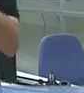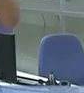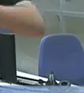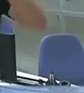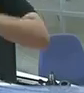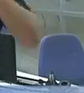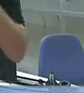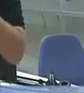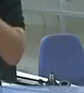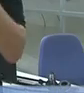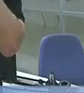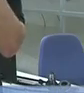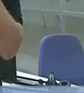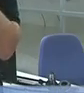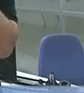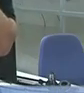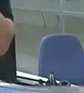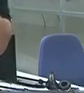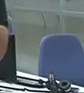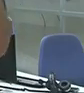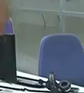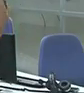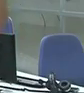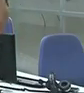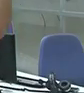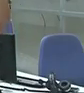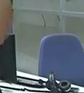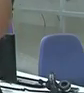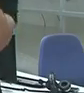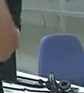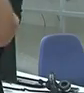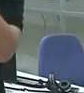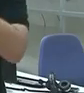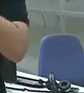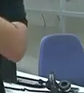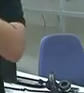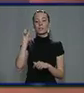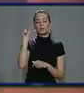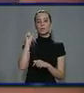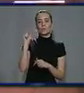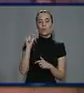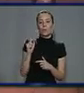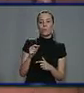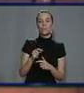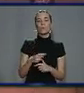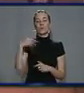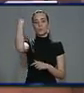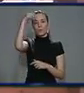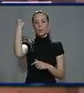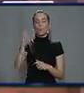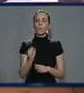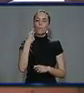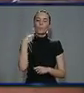auditiva... ...son capaces de tener los labios... ...e incluso las personas que trabajan en la televisión... ...que hablan muy rápido... ...es muy difícil entenderlo. Información TV